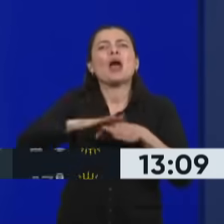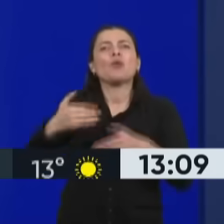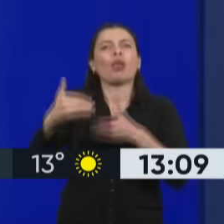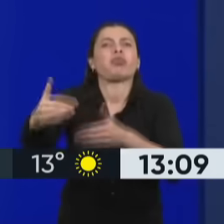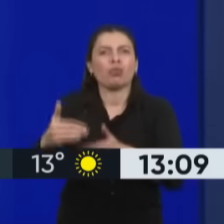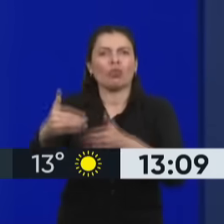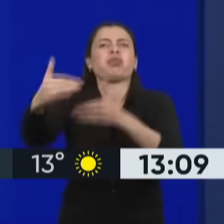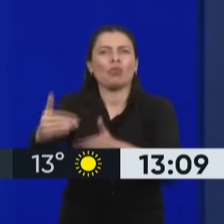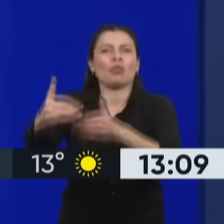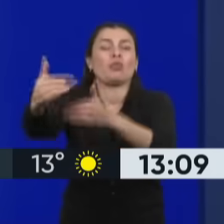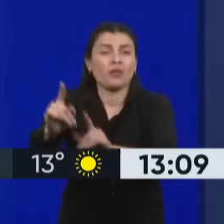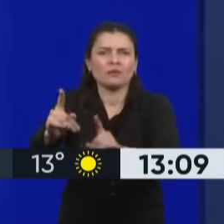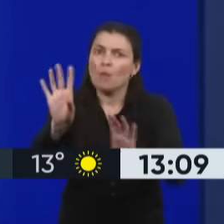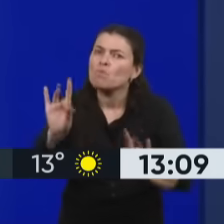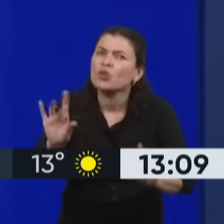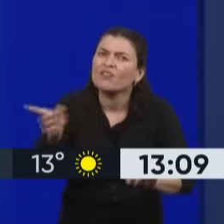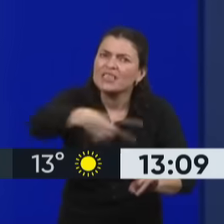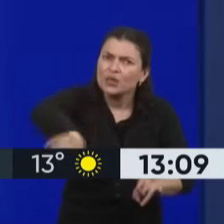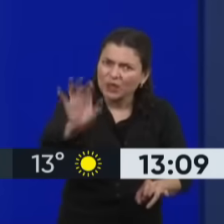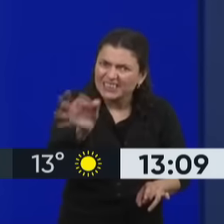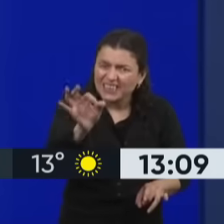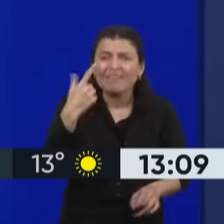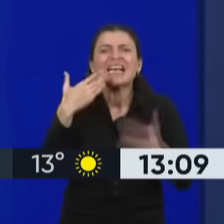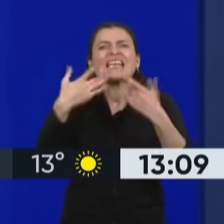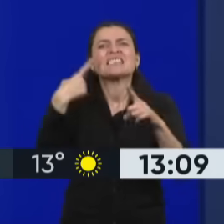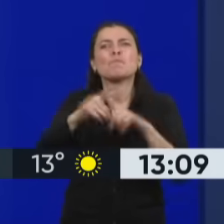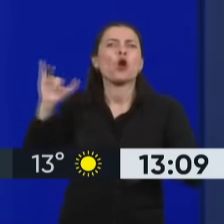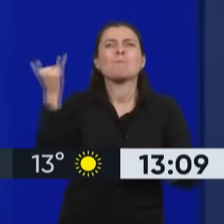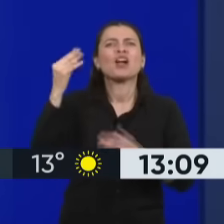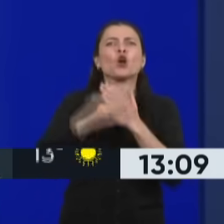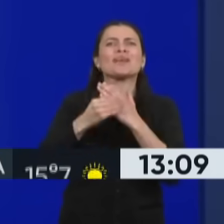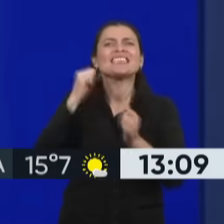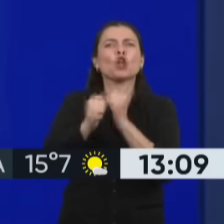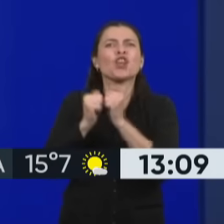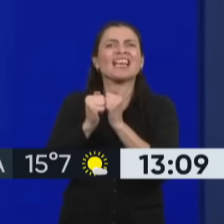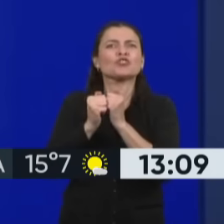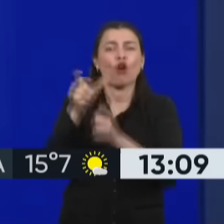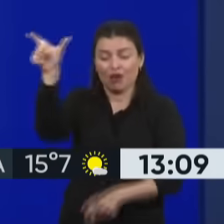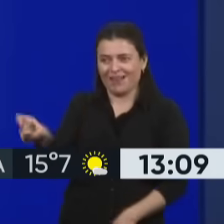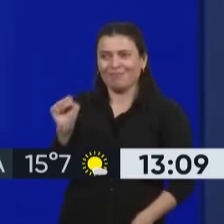Acá el mejor ministro de Economía de la historia lo hizo, junto a Pablo Quirno. Gracias, Toto, gracias, Pablo.